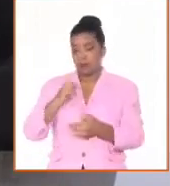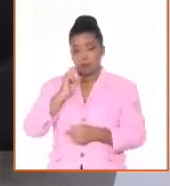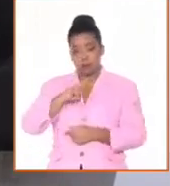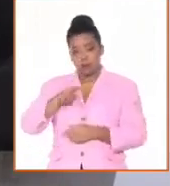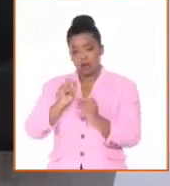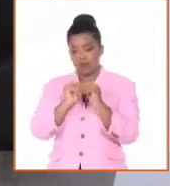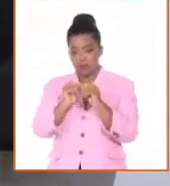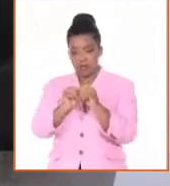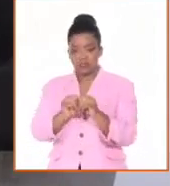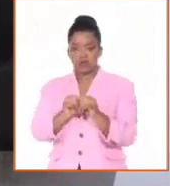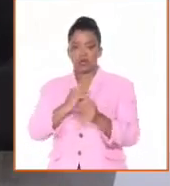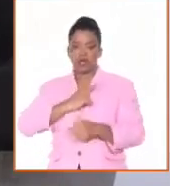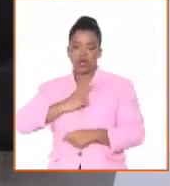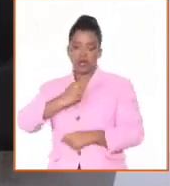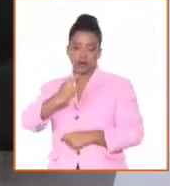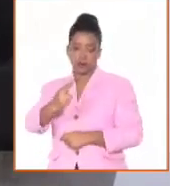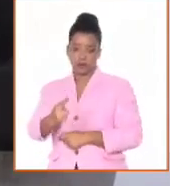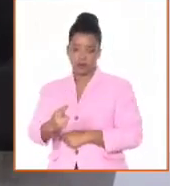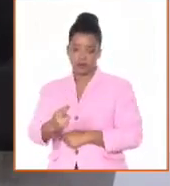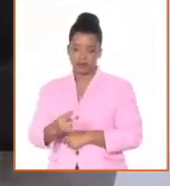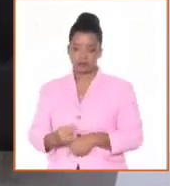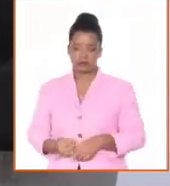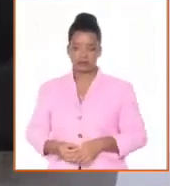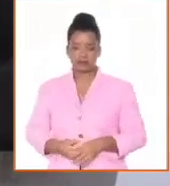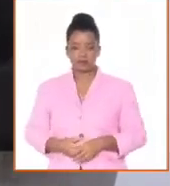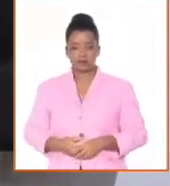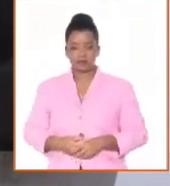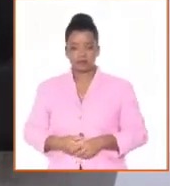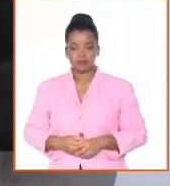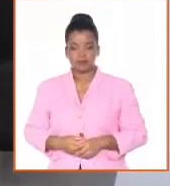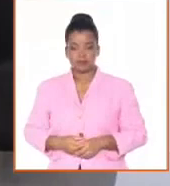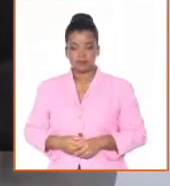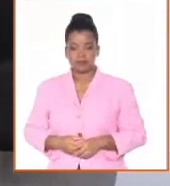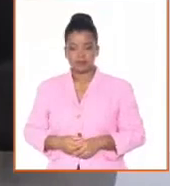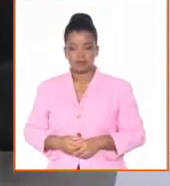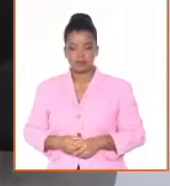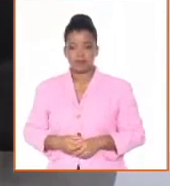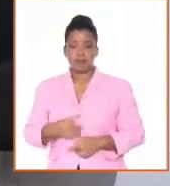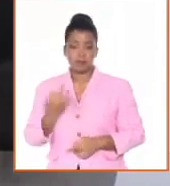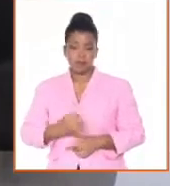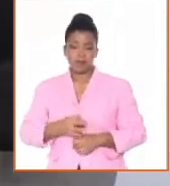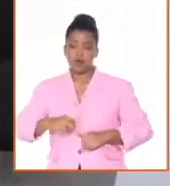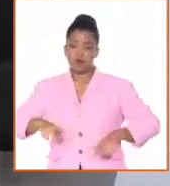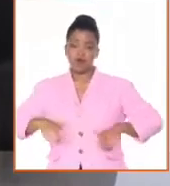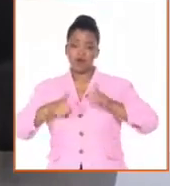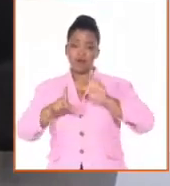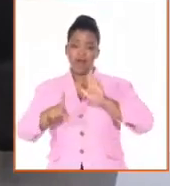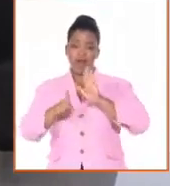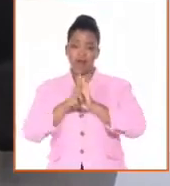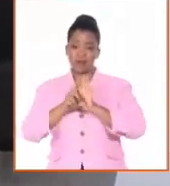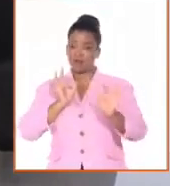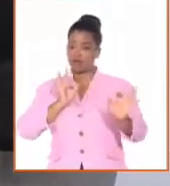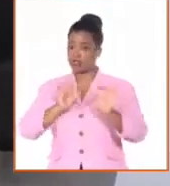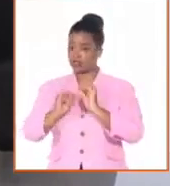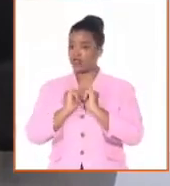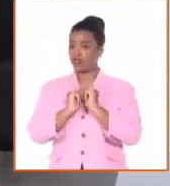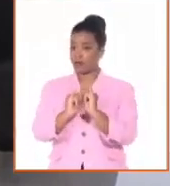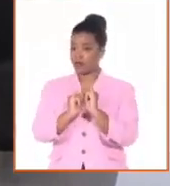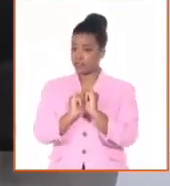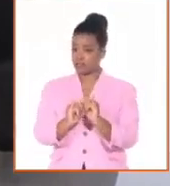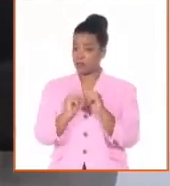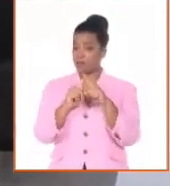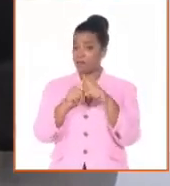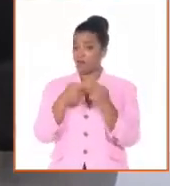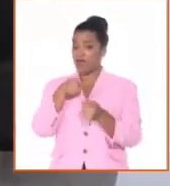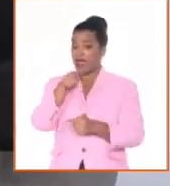normas establecidas y de la propia y del propio cumplimiento de la ley de protección de datos puesto que a ella única y